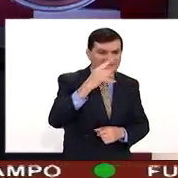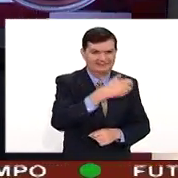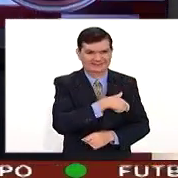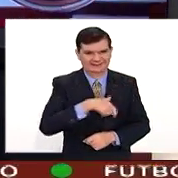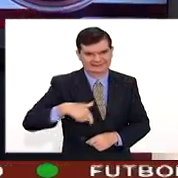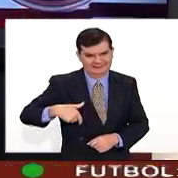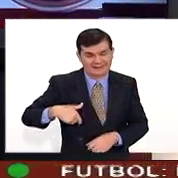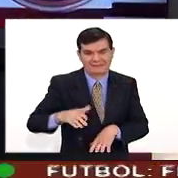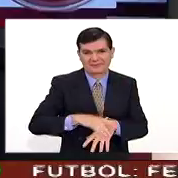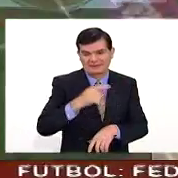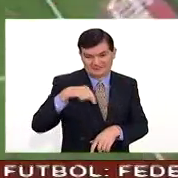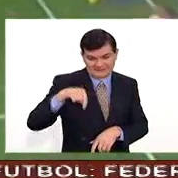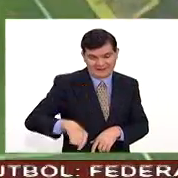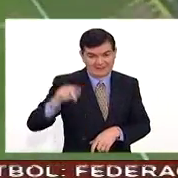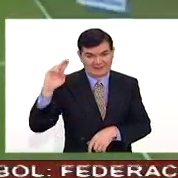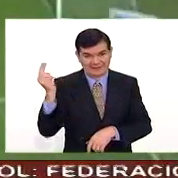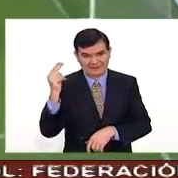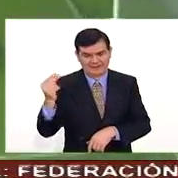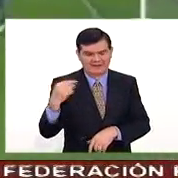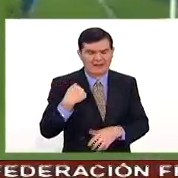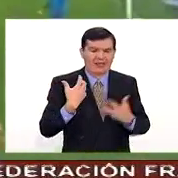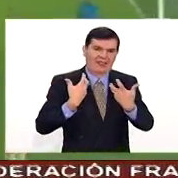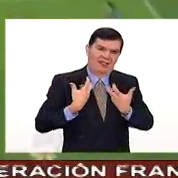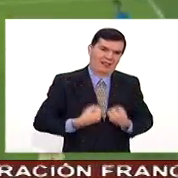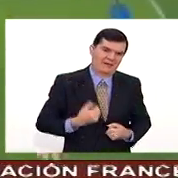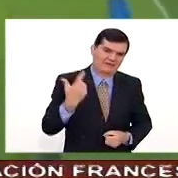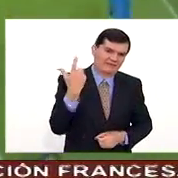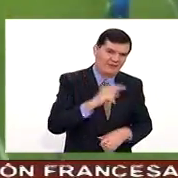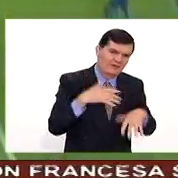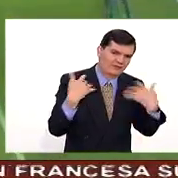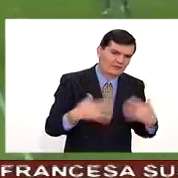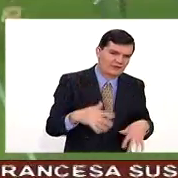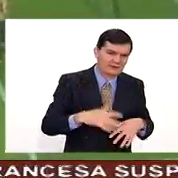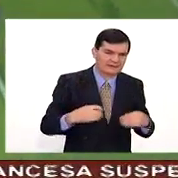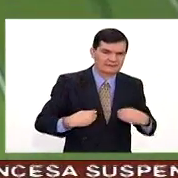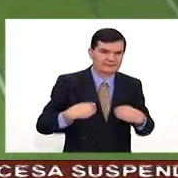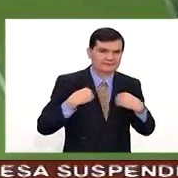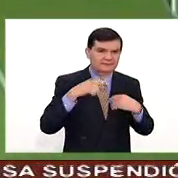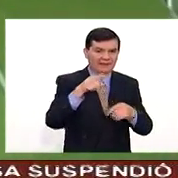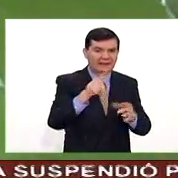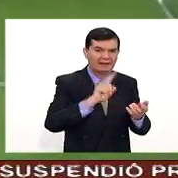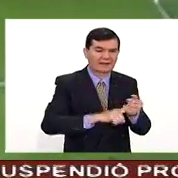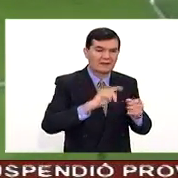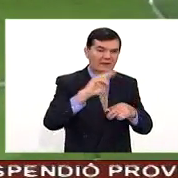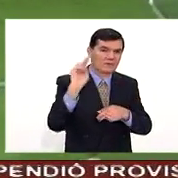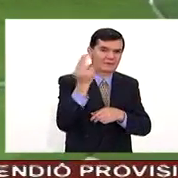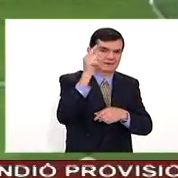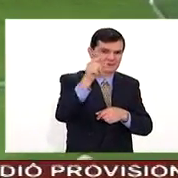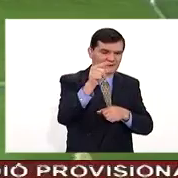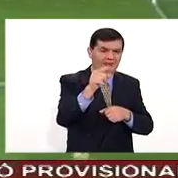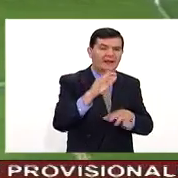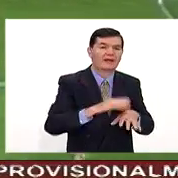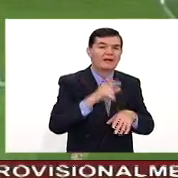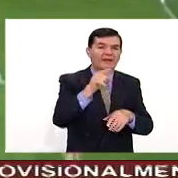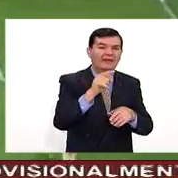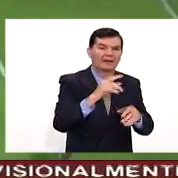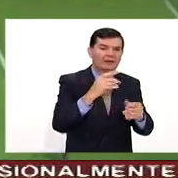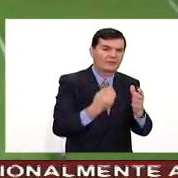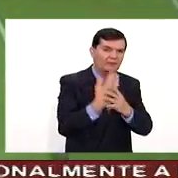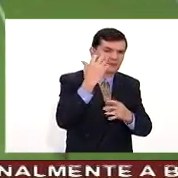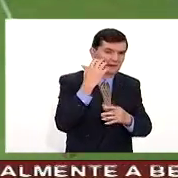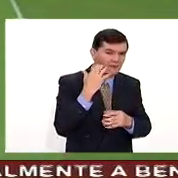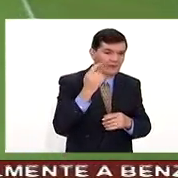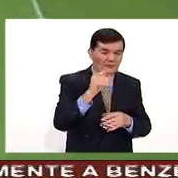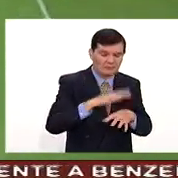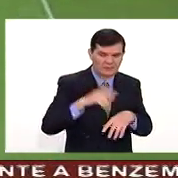Tigres, porque para todos los seguidores de Pumas, la verdad es que dolió ayer lo que se vivió en el Autónomo Universitario de Nuevo León, porque el equipo de